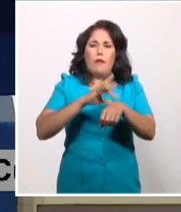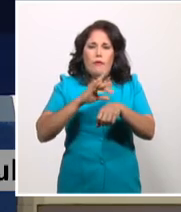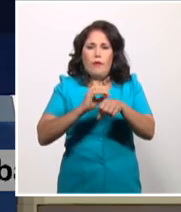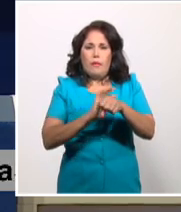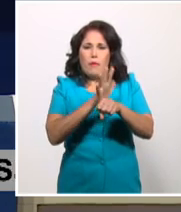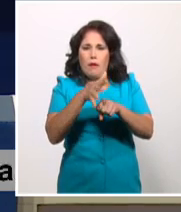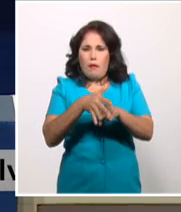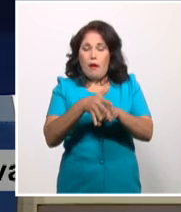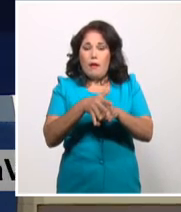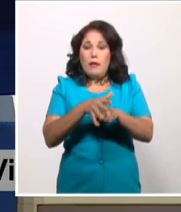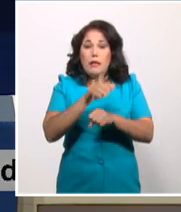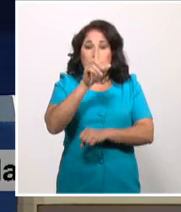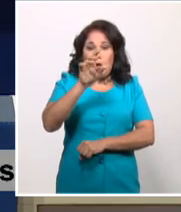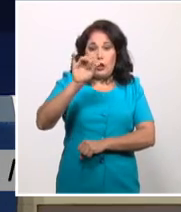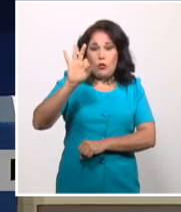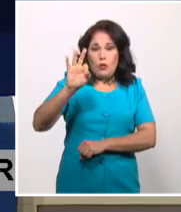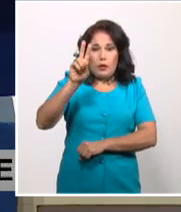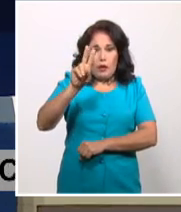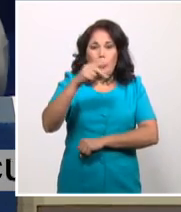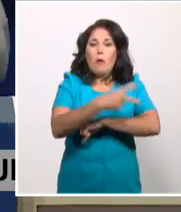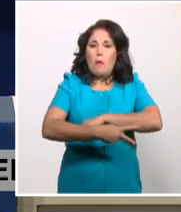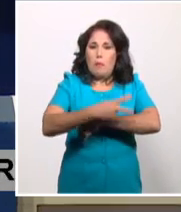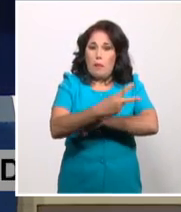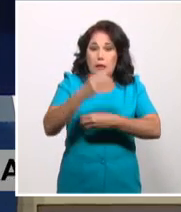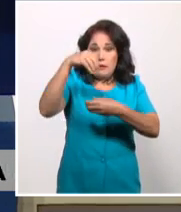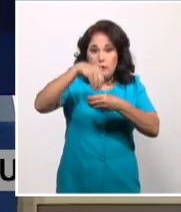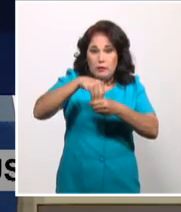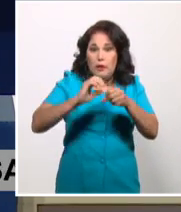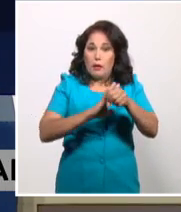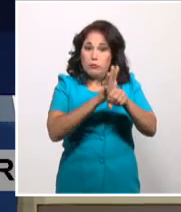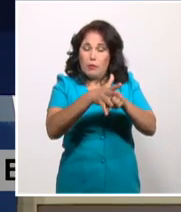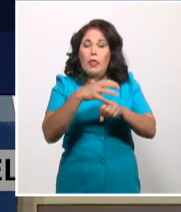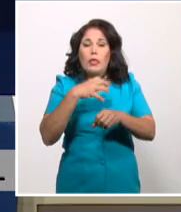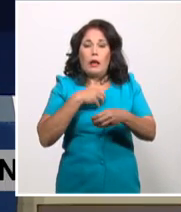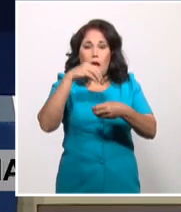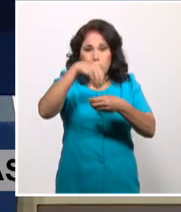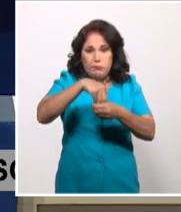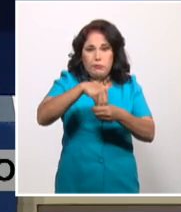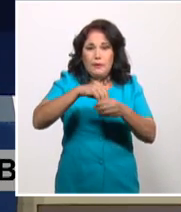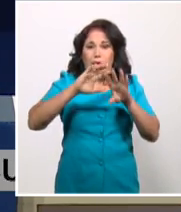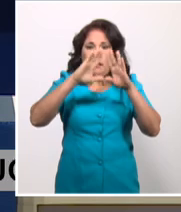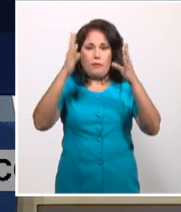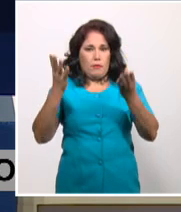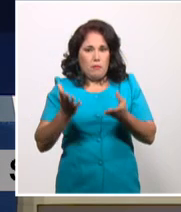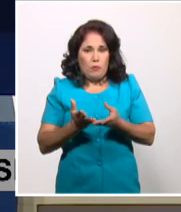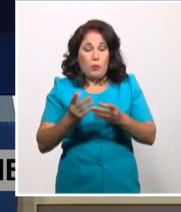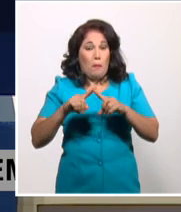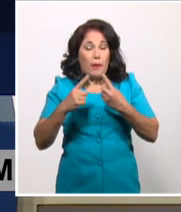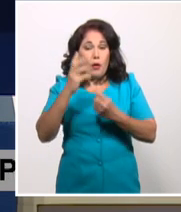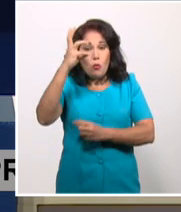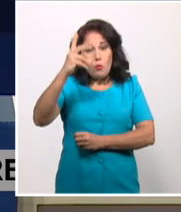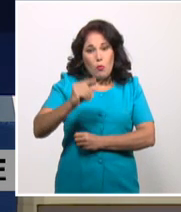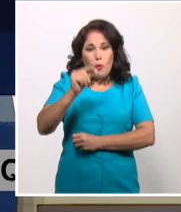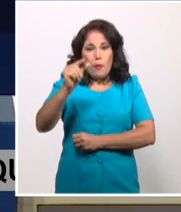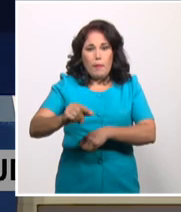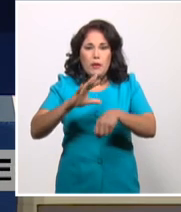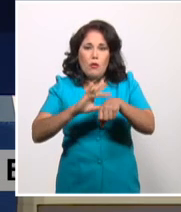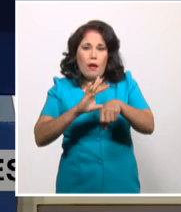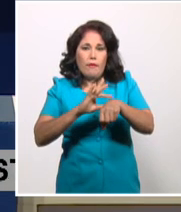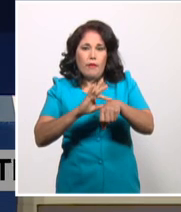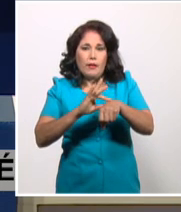se mantienen los 182 países que reportan casos de COVID, pero el número de casos afectados